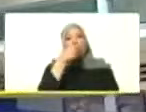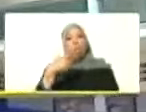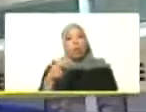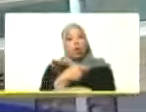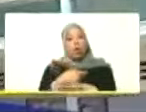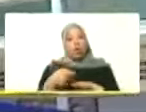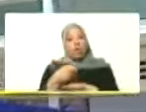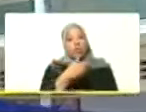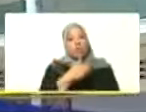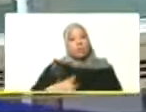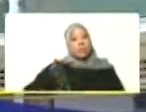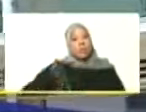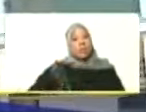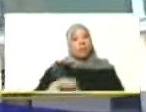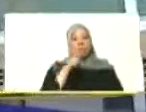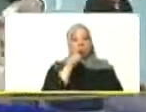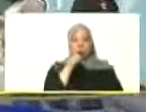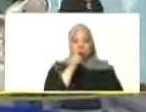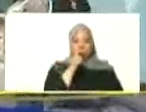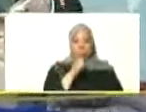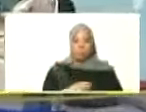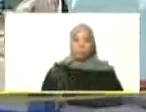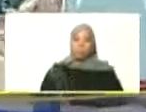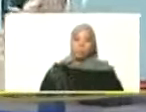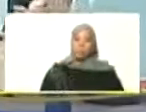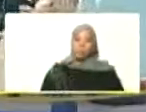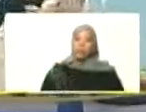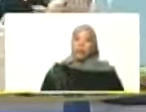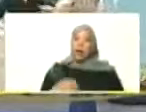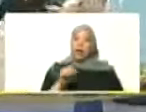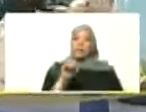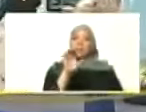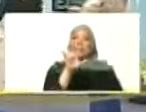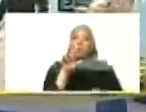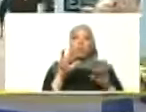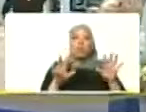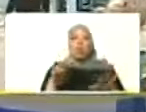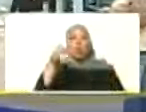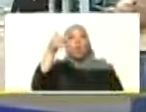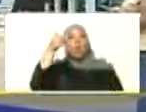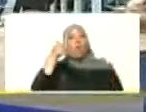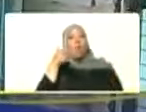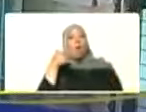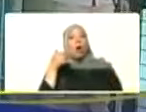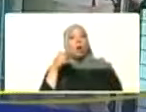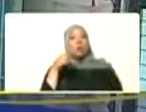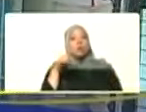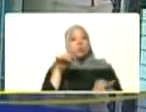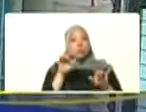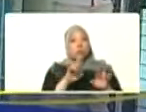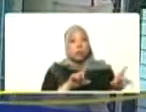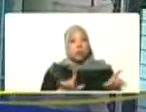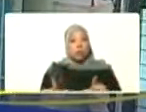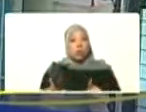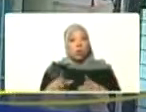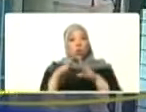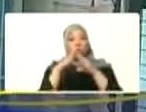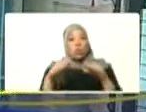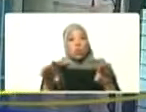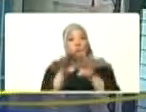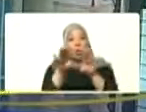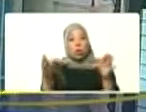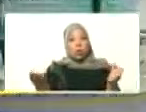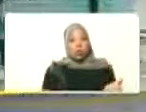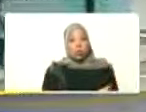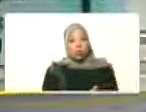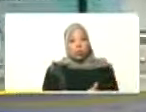mi comandante, y con esa línea 58 a través de la VENAT, pues están todo el mundo